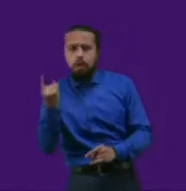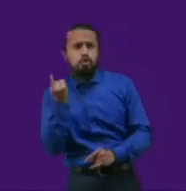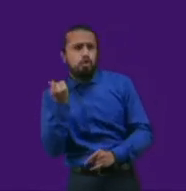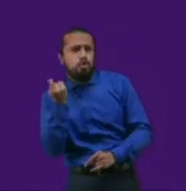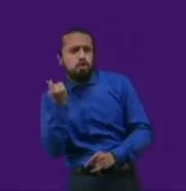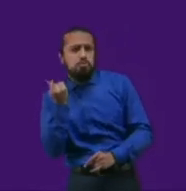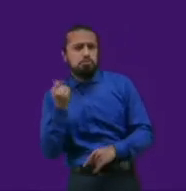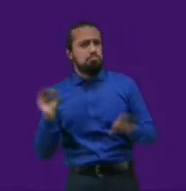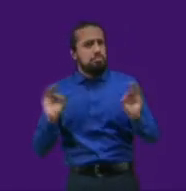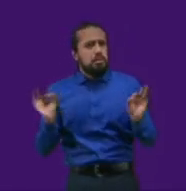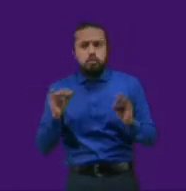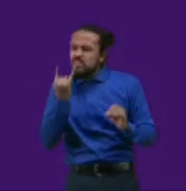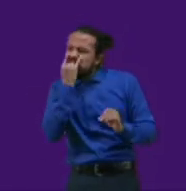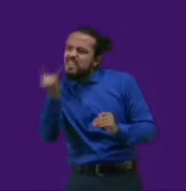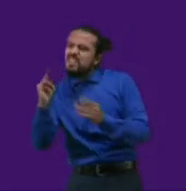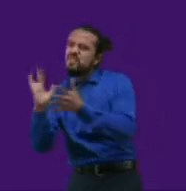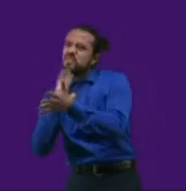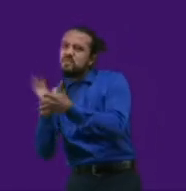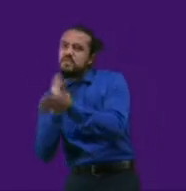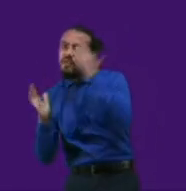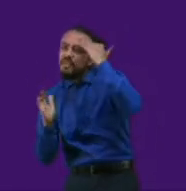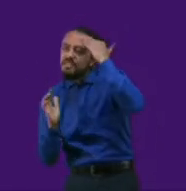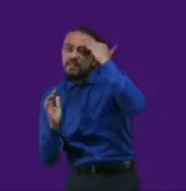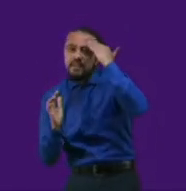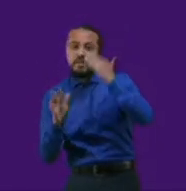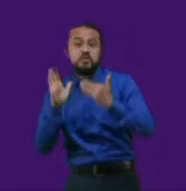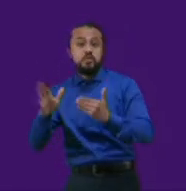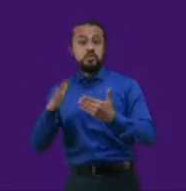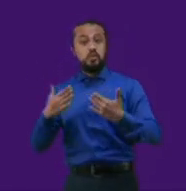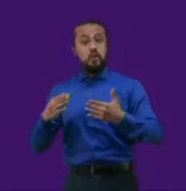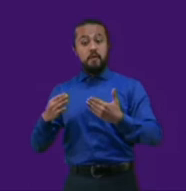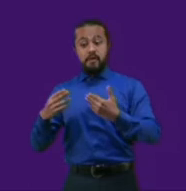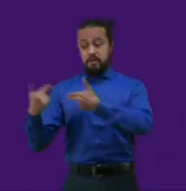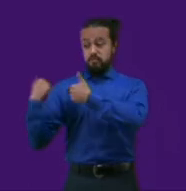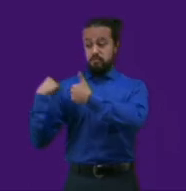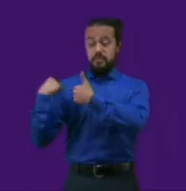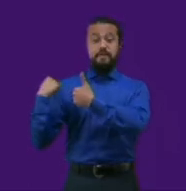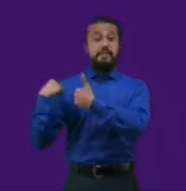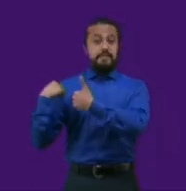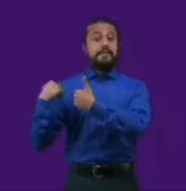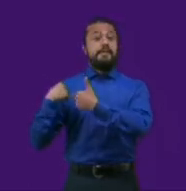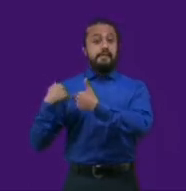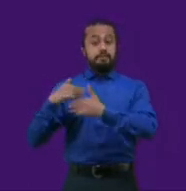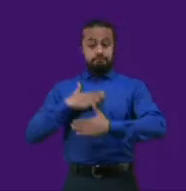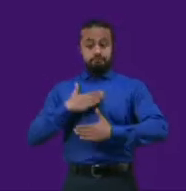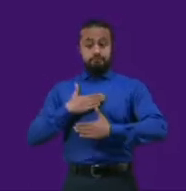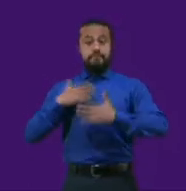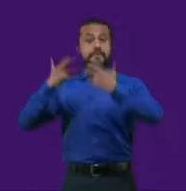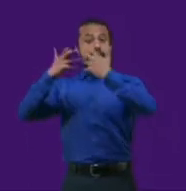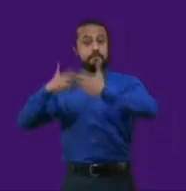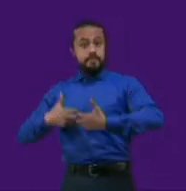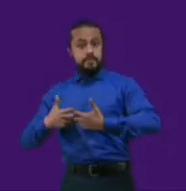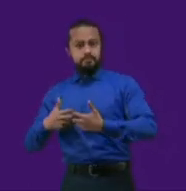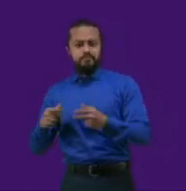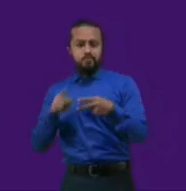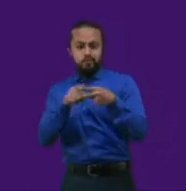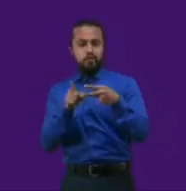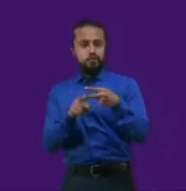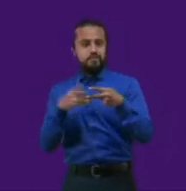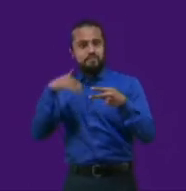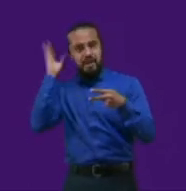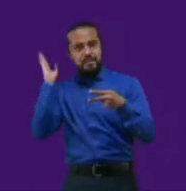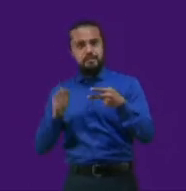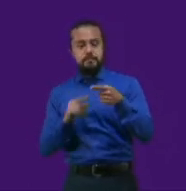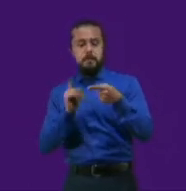inicial, pero con una enorme responsabilidad empresarial. Entonces, a mí me pasaban esas dos cosas. O yo llegaba